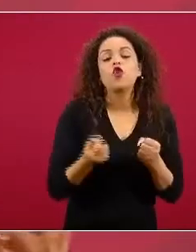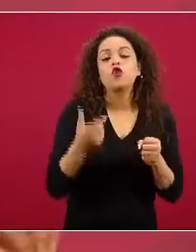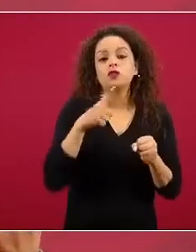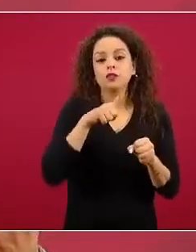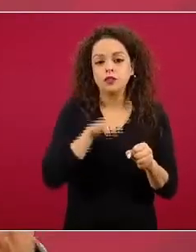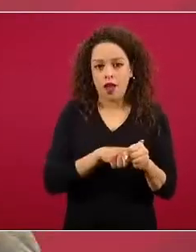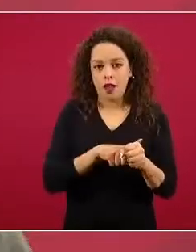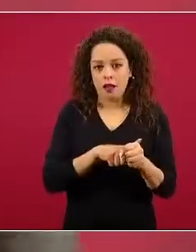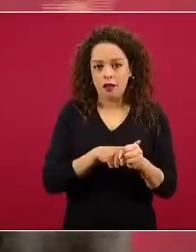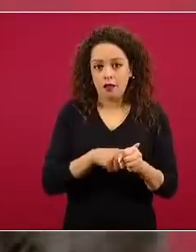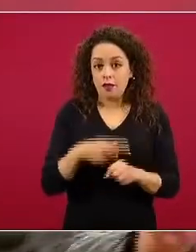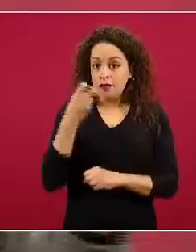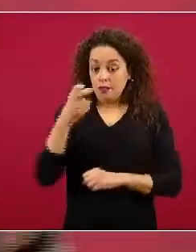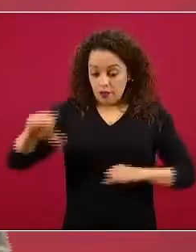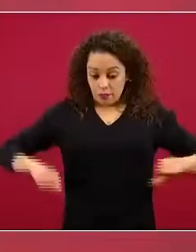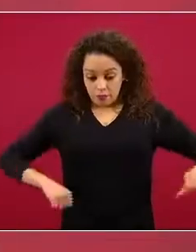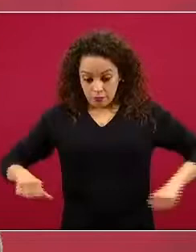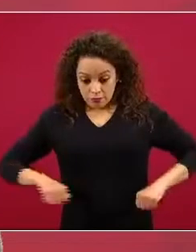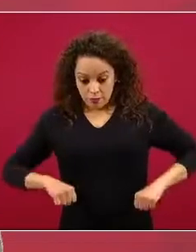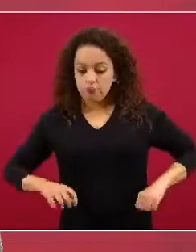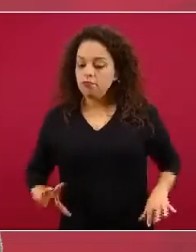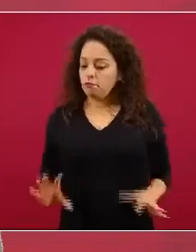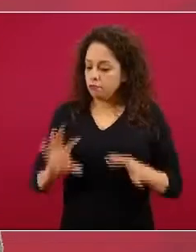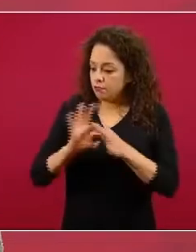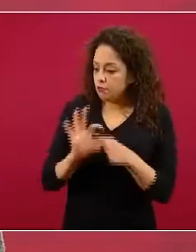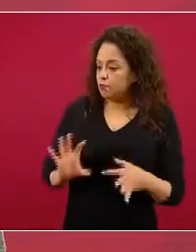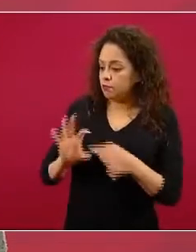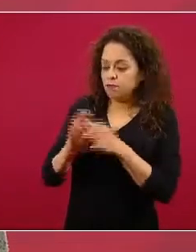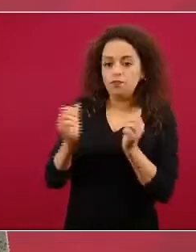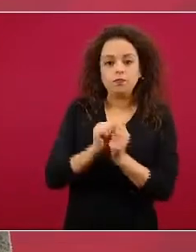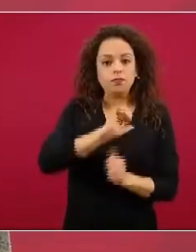como disciplina social conecta con otros aspectos